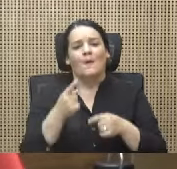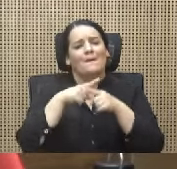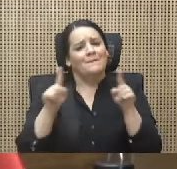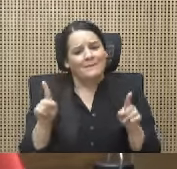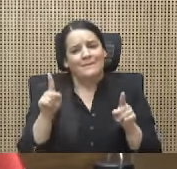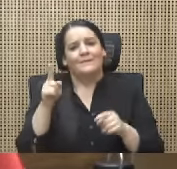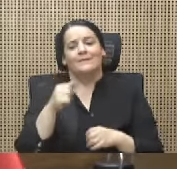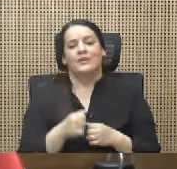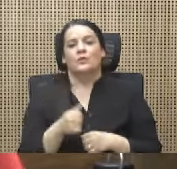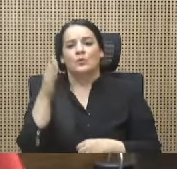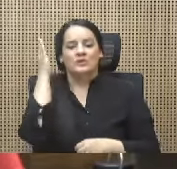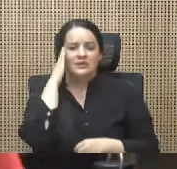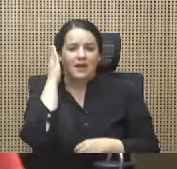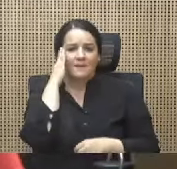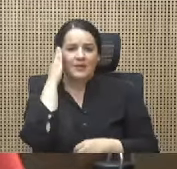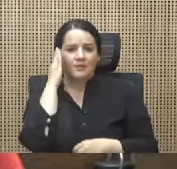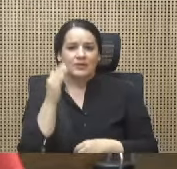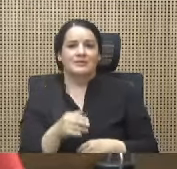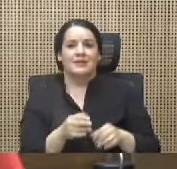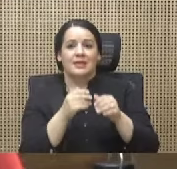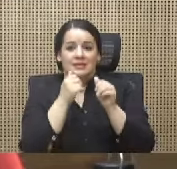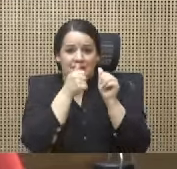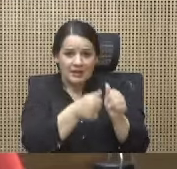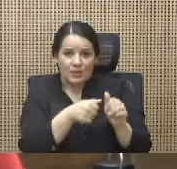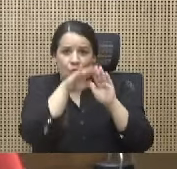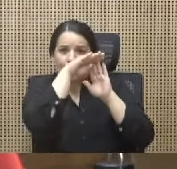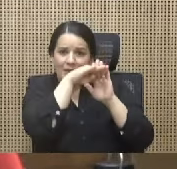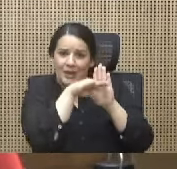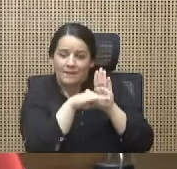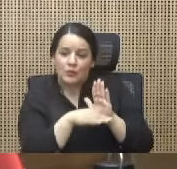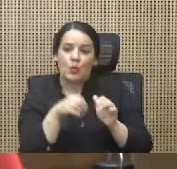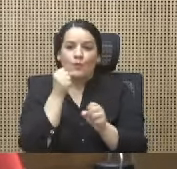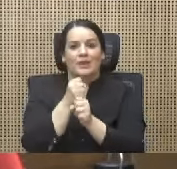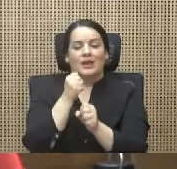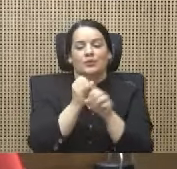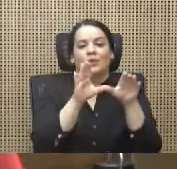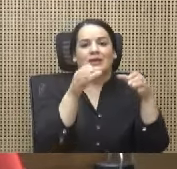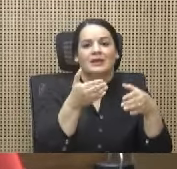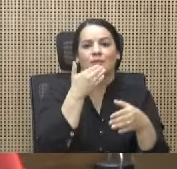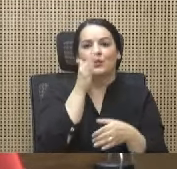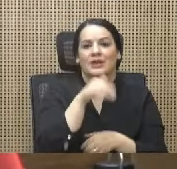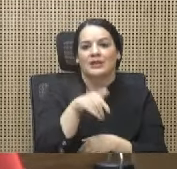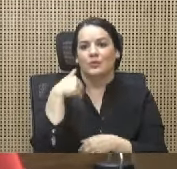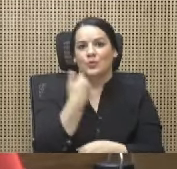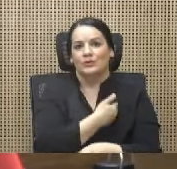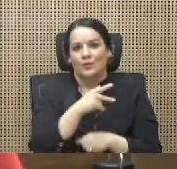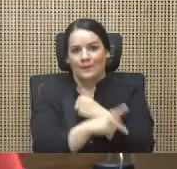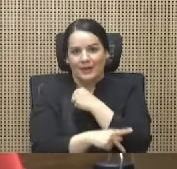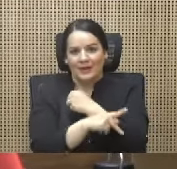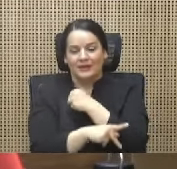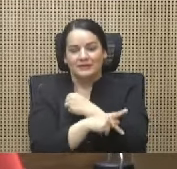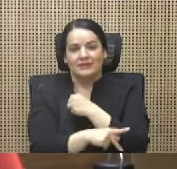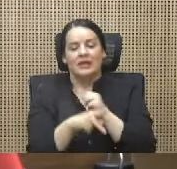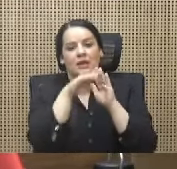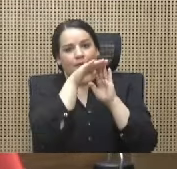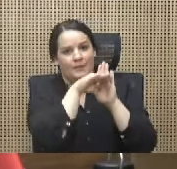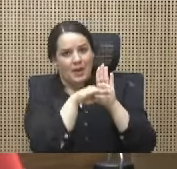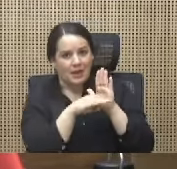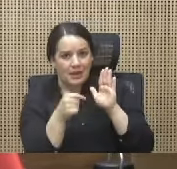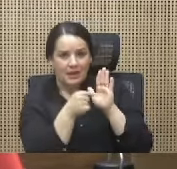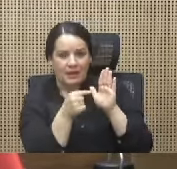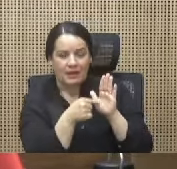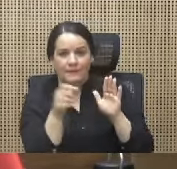pero que sabemos que bajo estos parámetros es que está operando el crimen organizado en nuestro país. Bajo estos